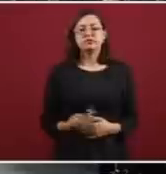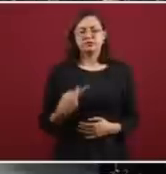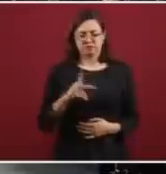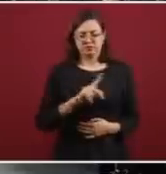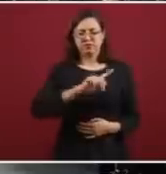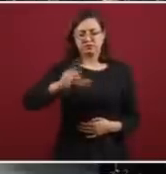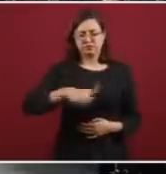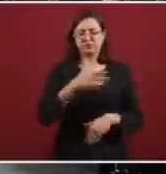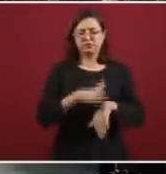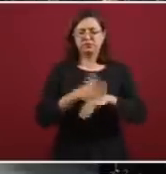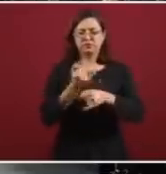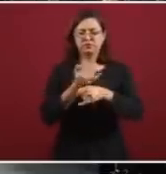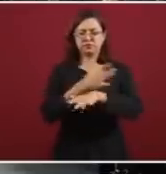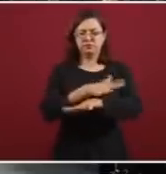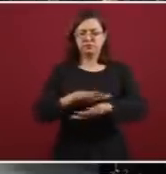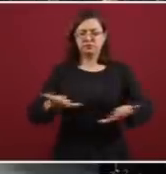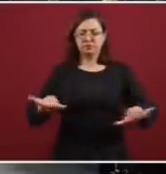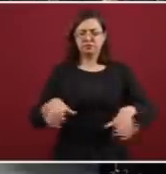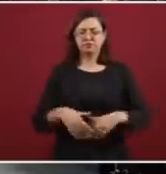a informar sobre esto.